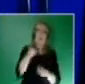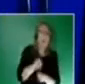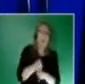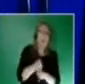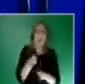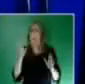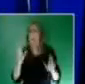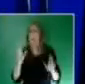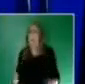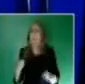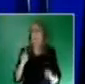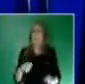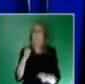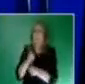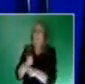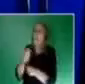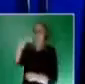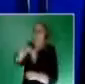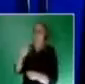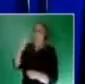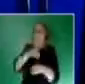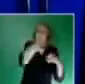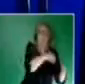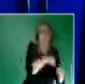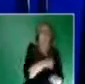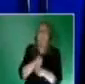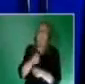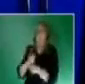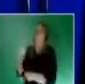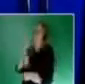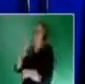y la sociedad de consumo es el motor